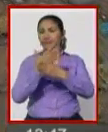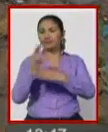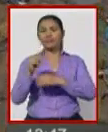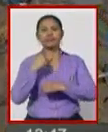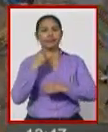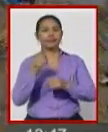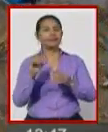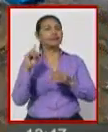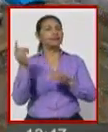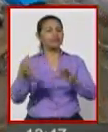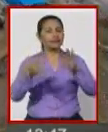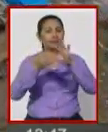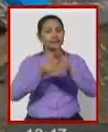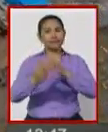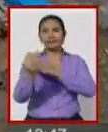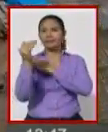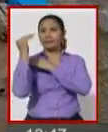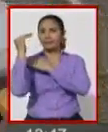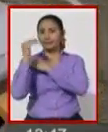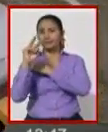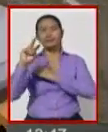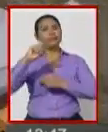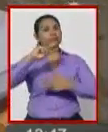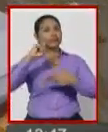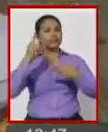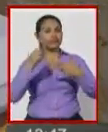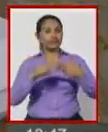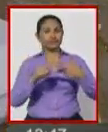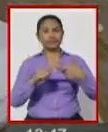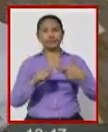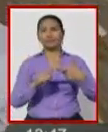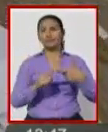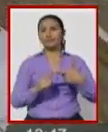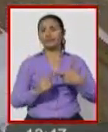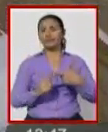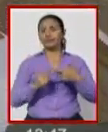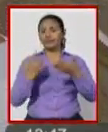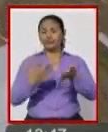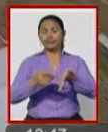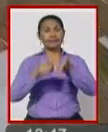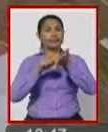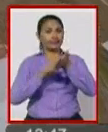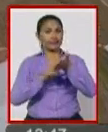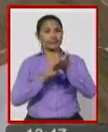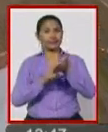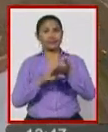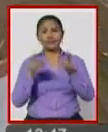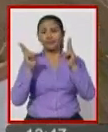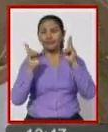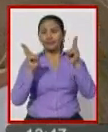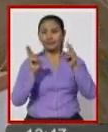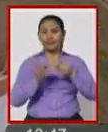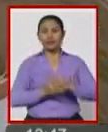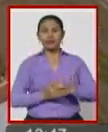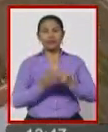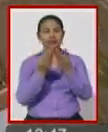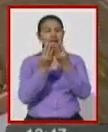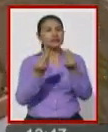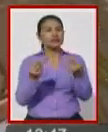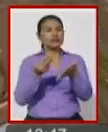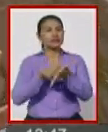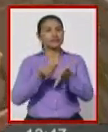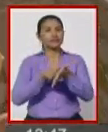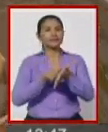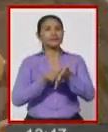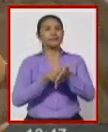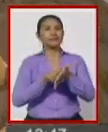y corresponde 100% a Santa Cruz. Segundo, nosotros exigimos la inmediata